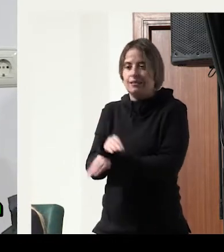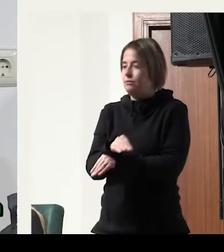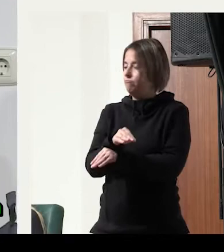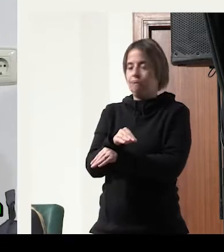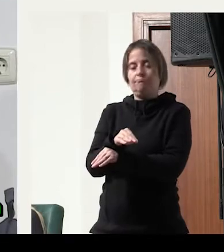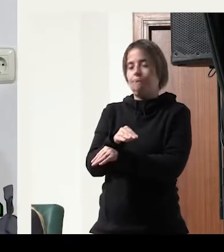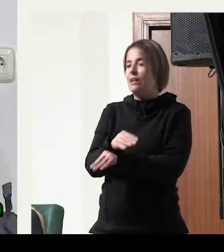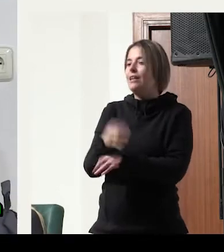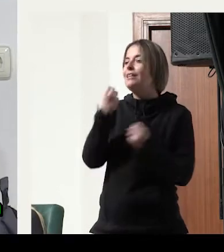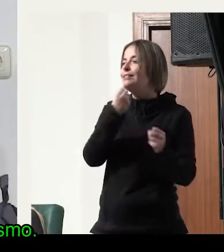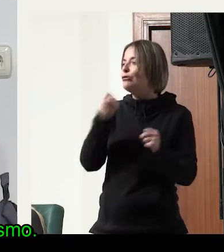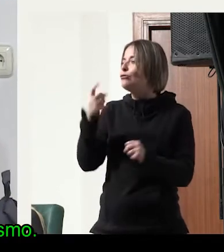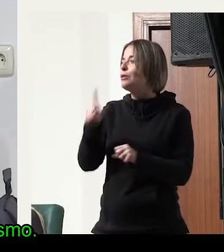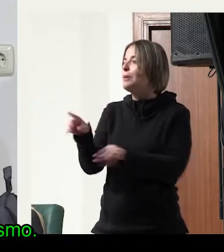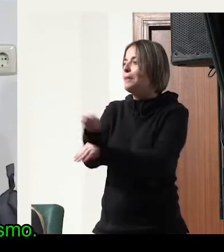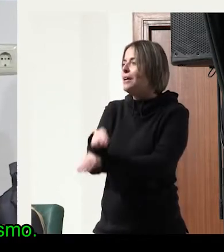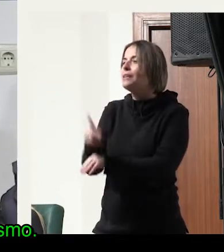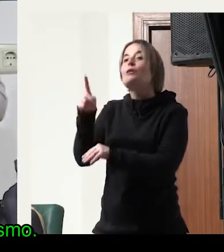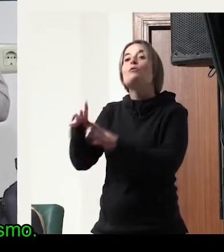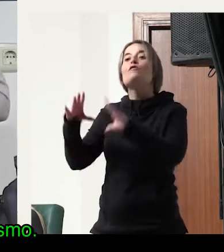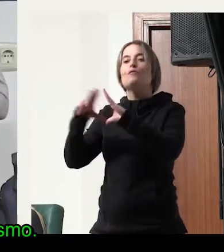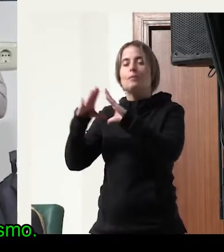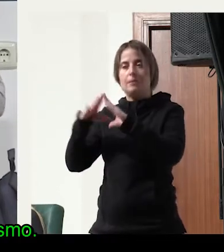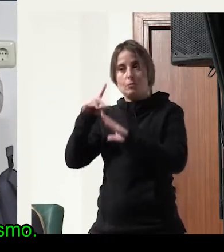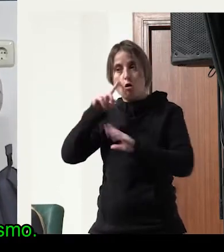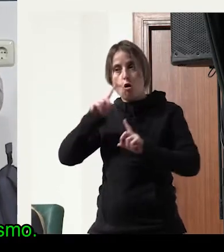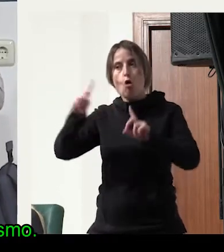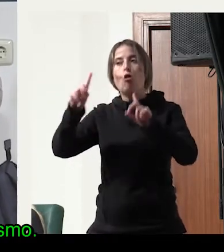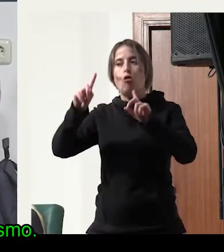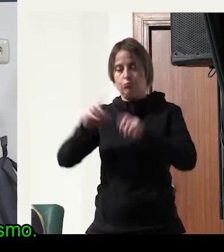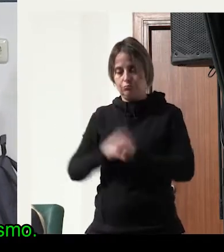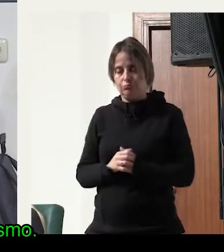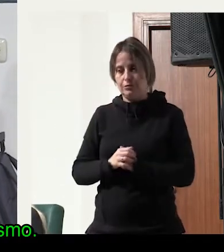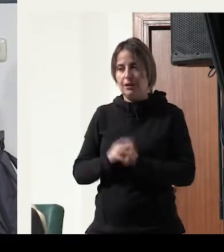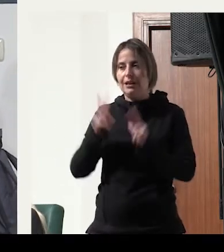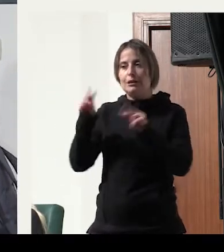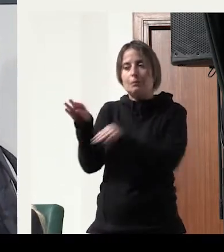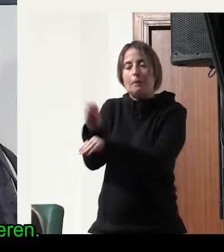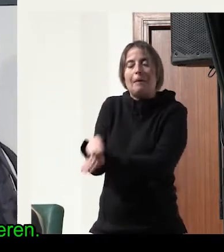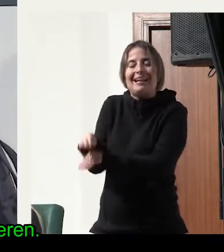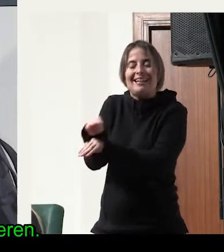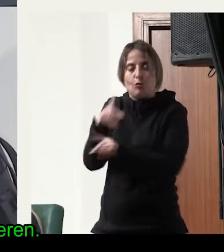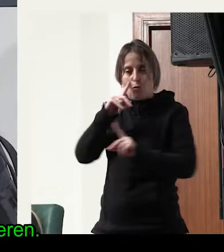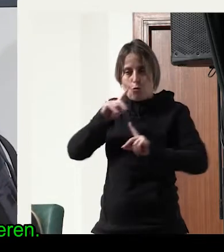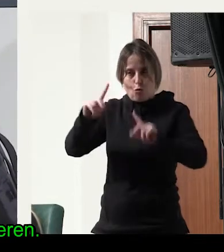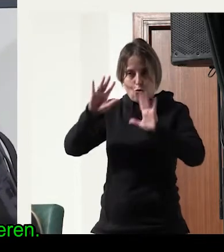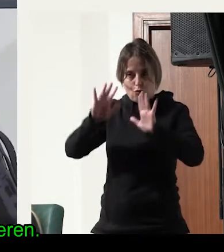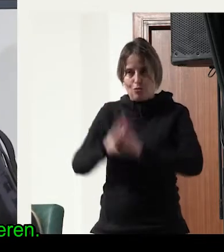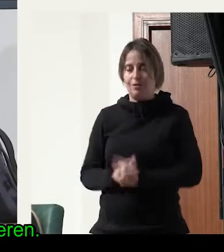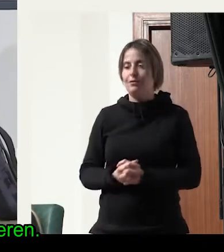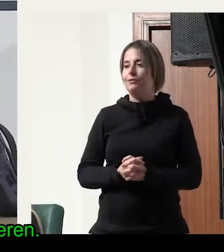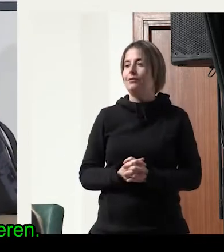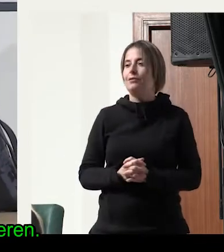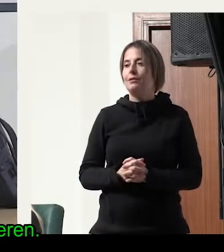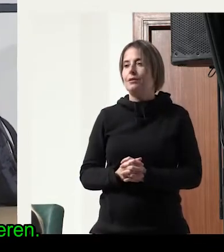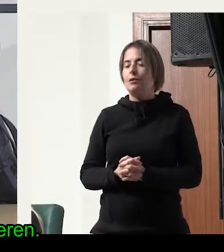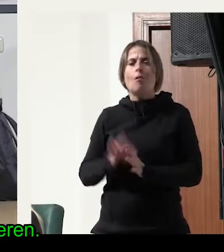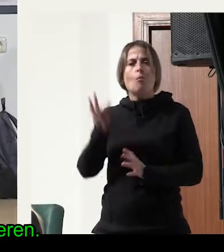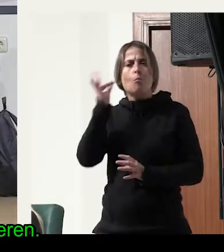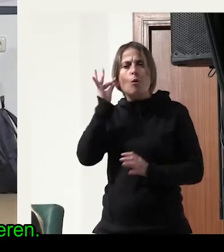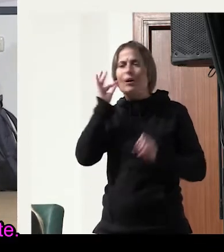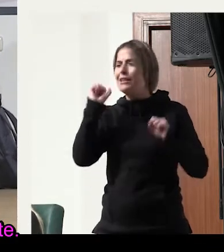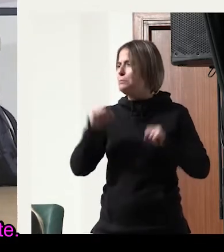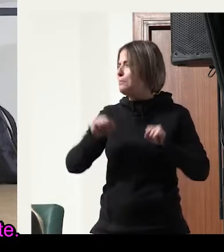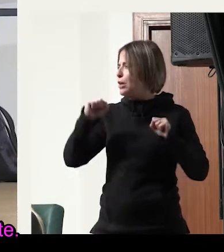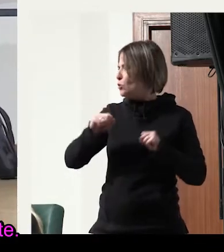y también desde el feminismo. O sea que, ojo. Ojito con el maternalismo y paternalismo. Que quiere decir que muchas mujeres mayores saben perfectamente lo que